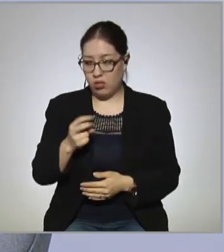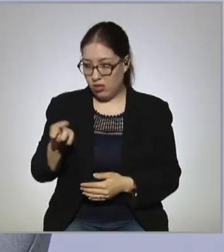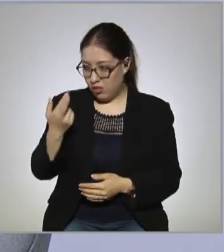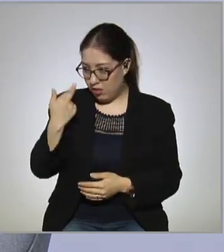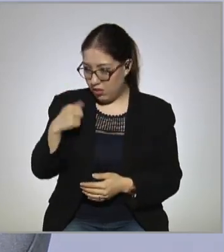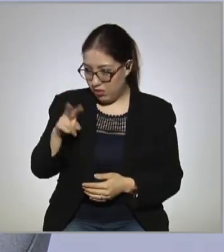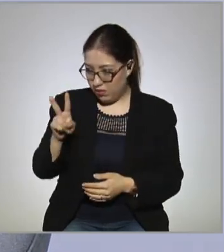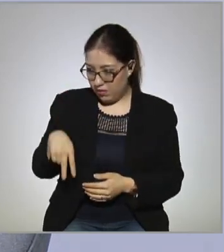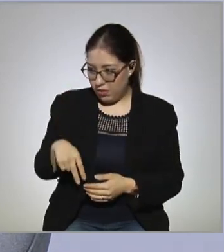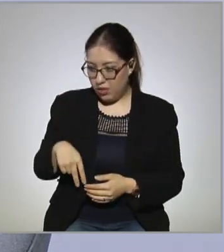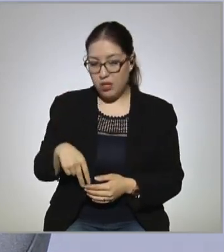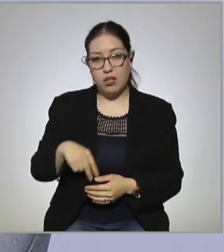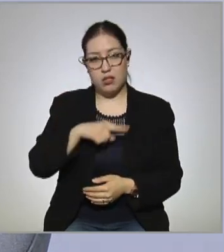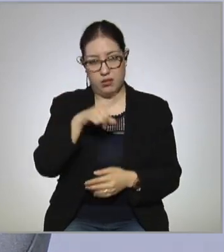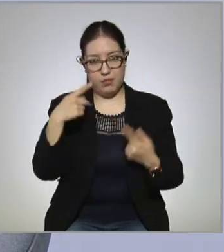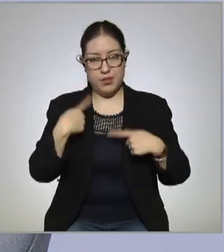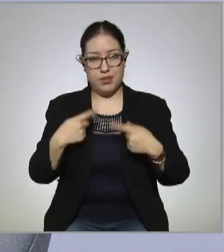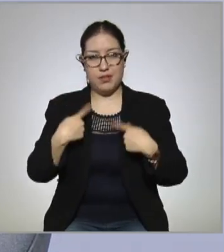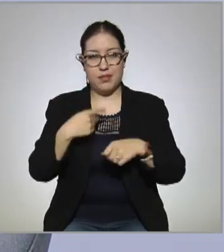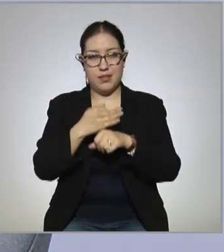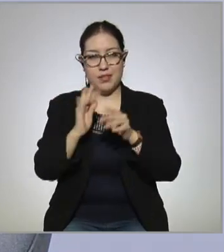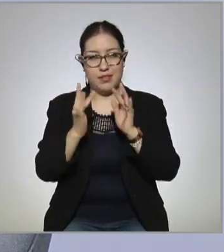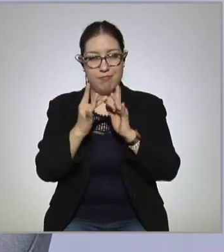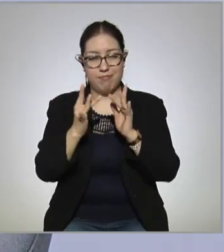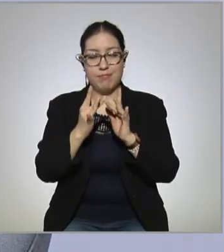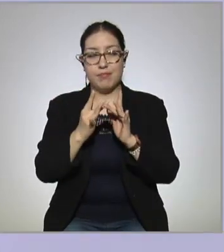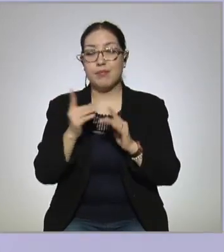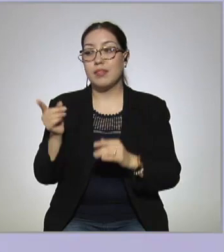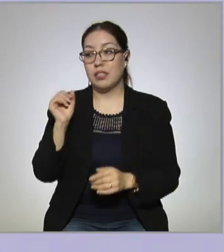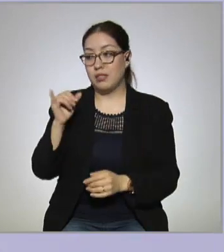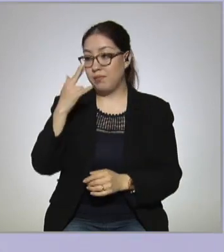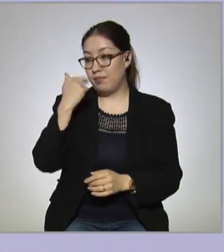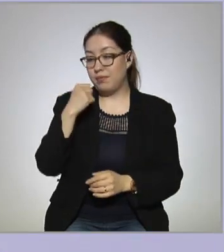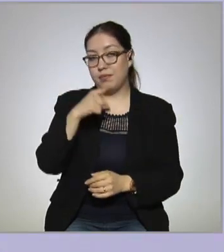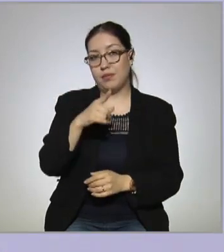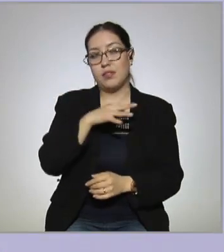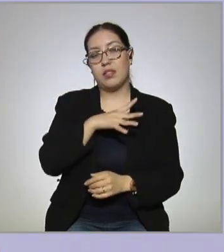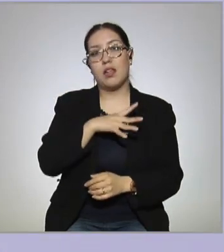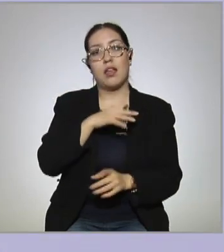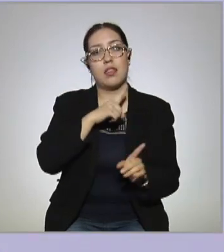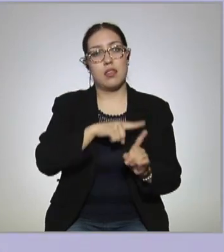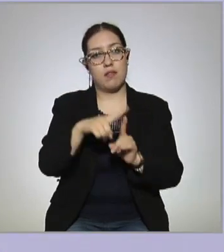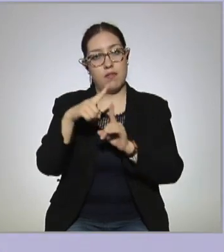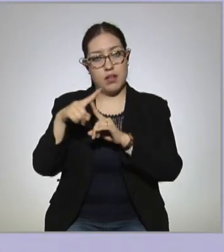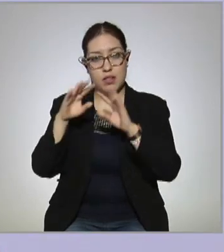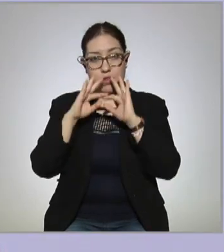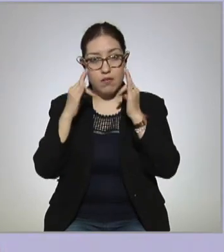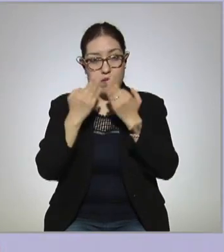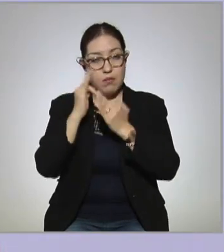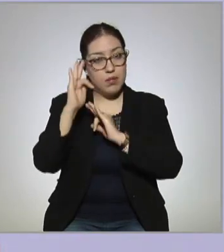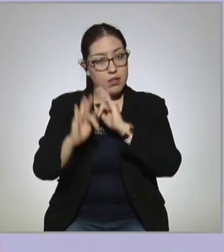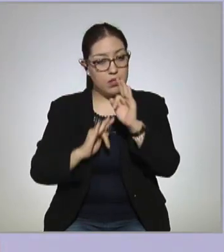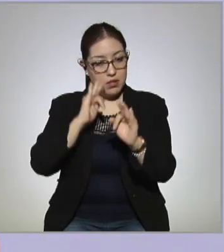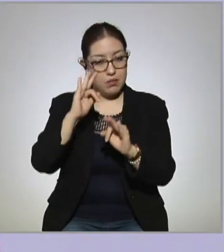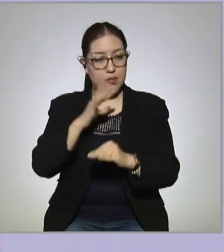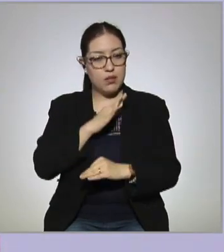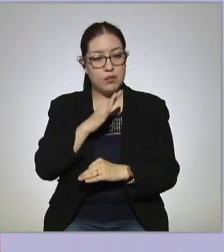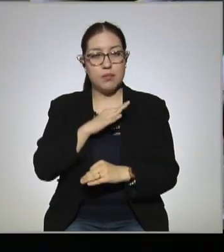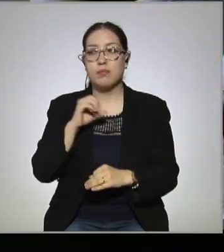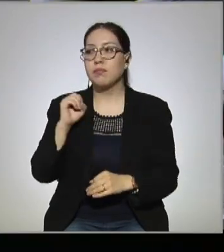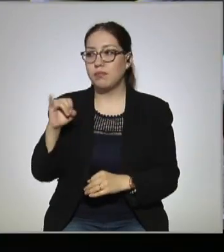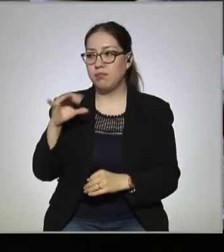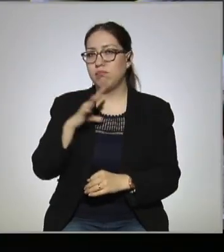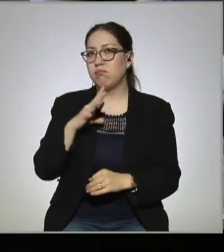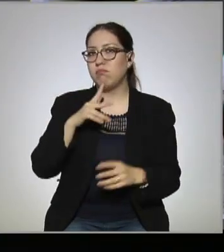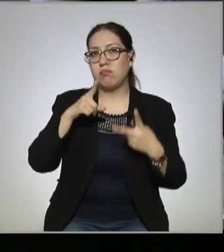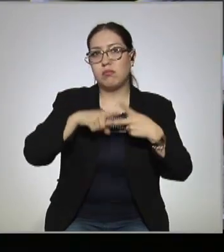ese dato para las personas que se conectaron a la señal de televisión. Y en base a la cápsula que vimos, hay diferentes tratamientos quirúrgicos. Sí. Básicamente puede